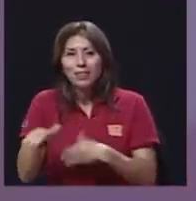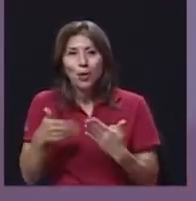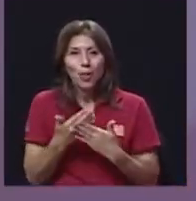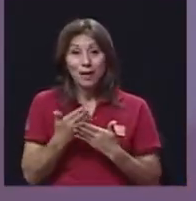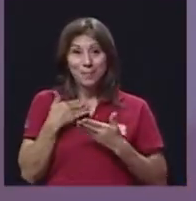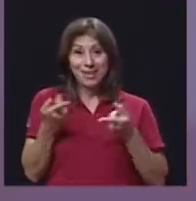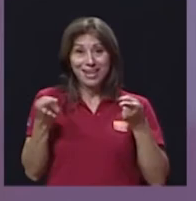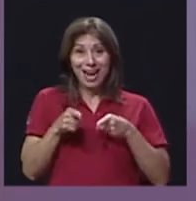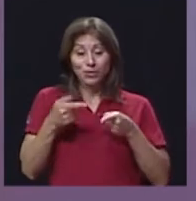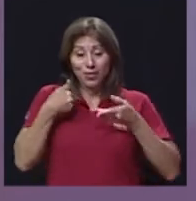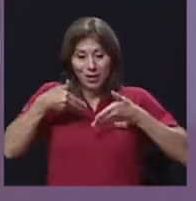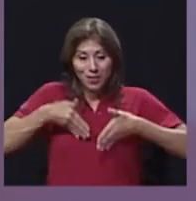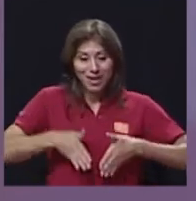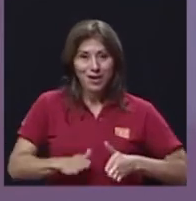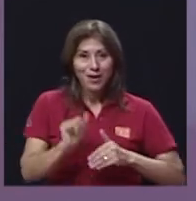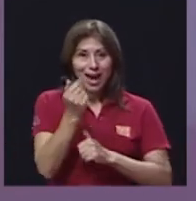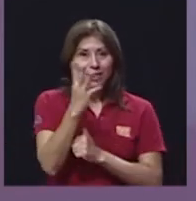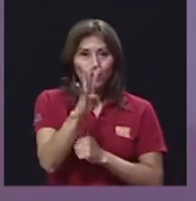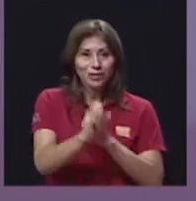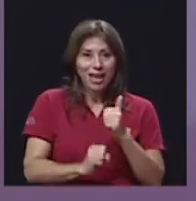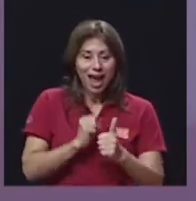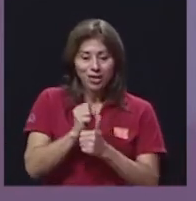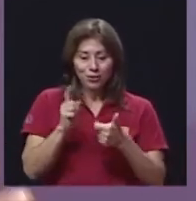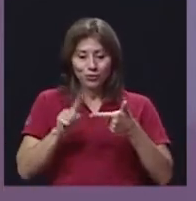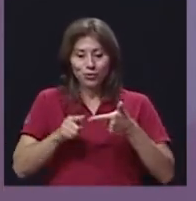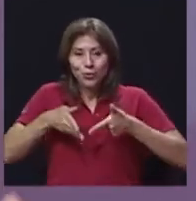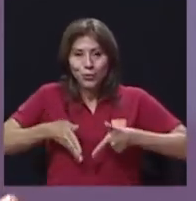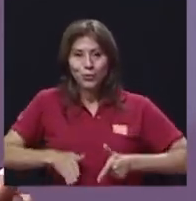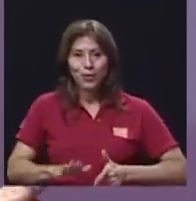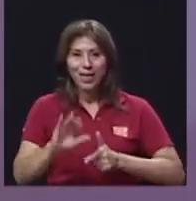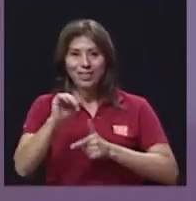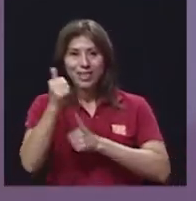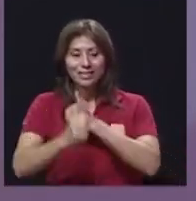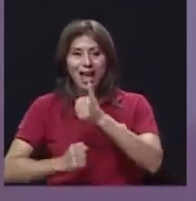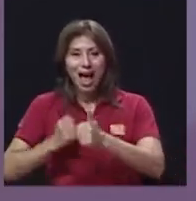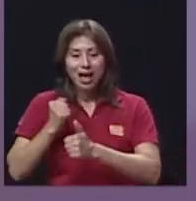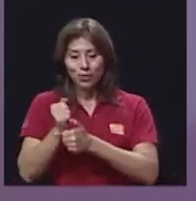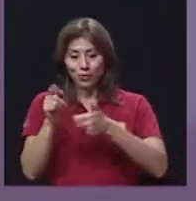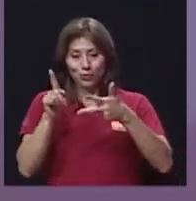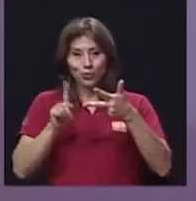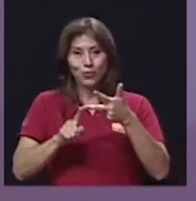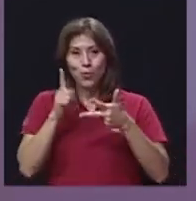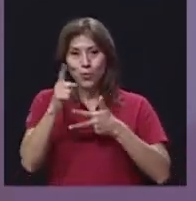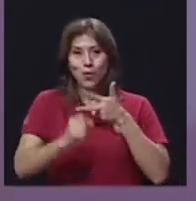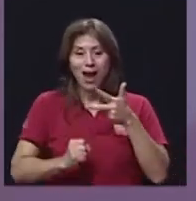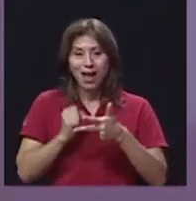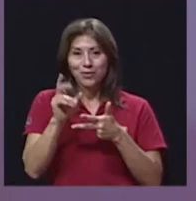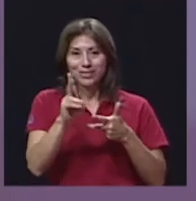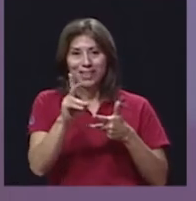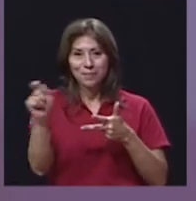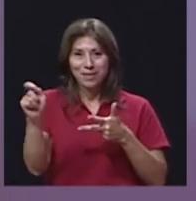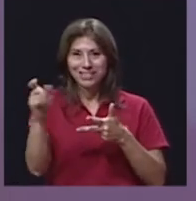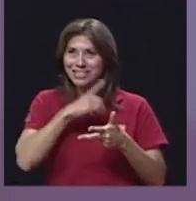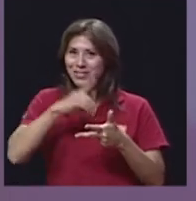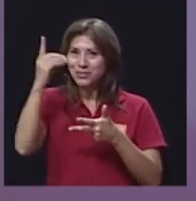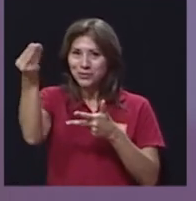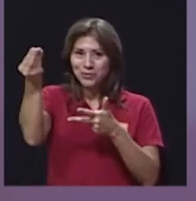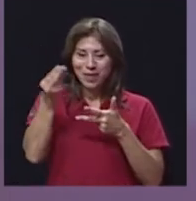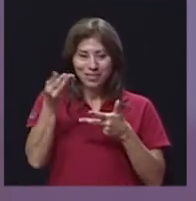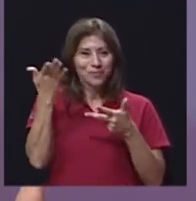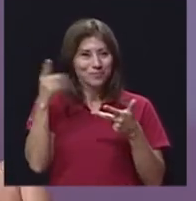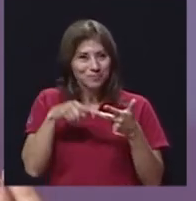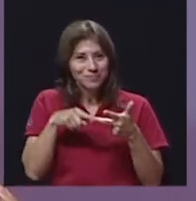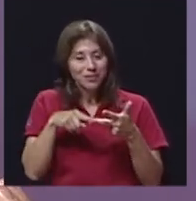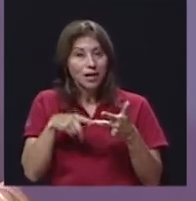años un muchacho de 10 años un muchacho que dio el mando del regalito de un año siete meses y pues